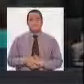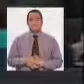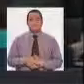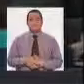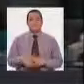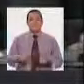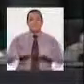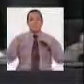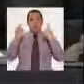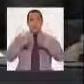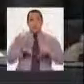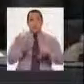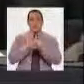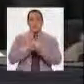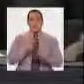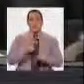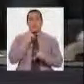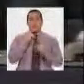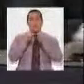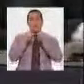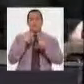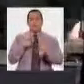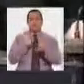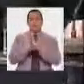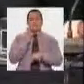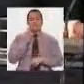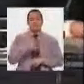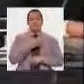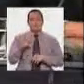Desde el punto de vista legal, la pregunta es si es legal.